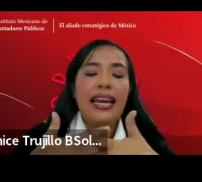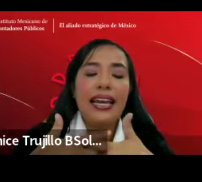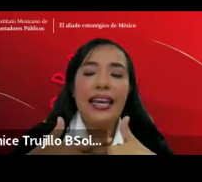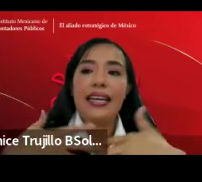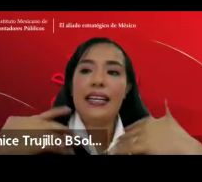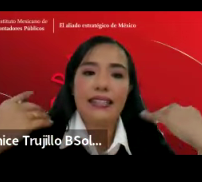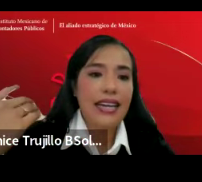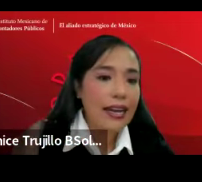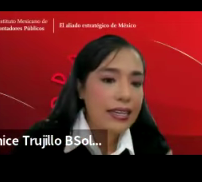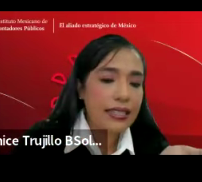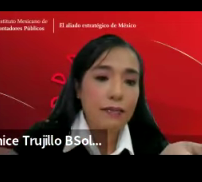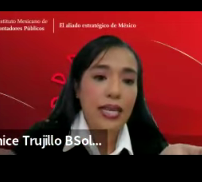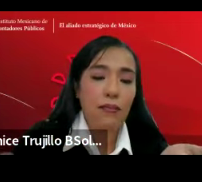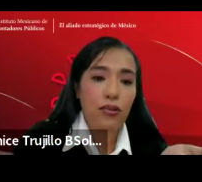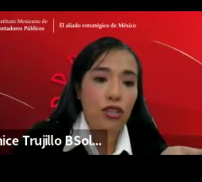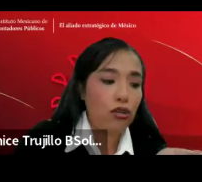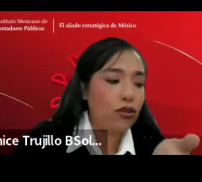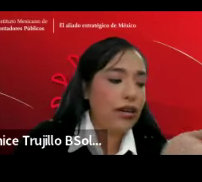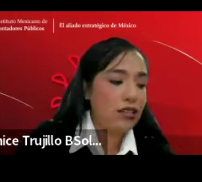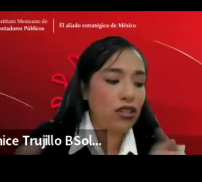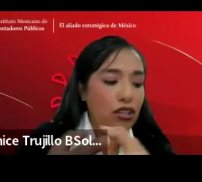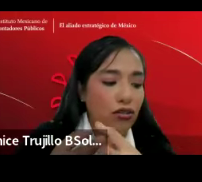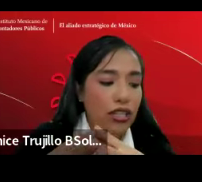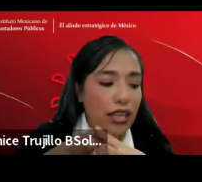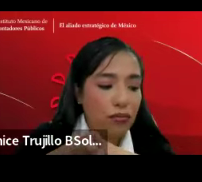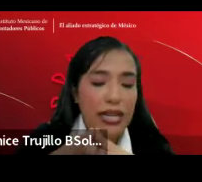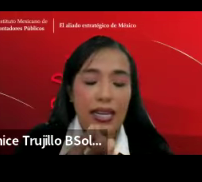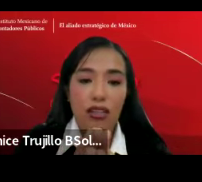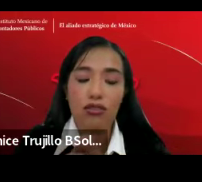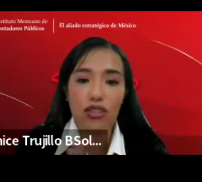cliente que ya me depositó esos